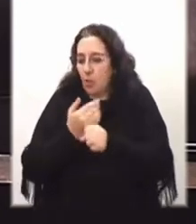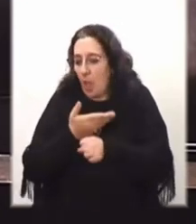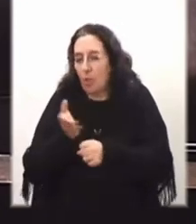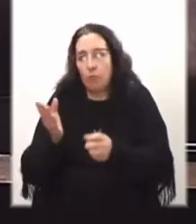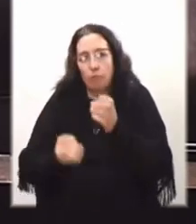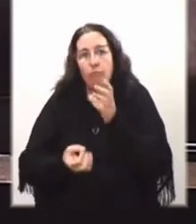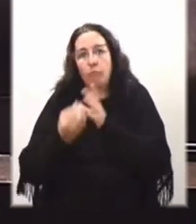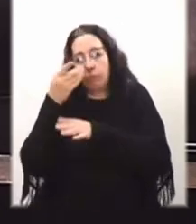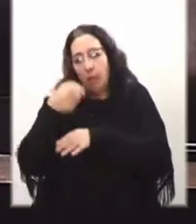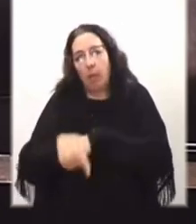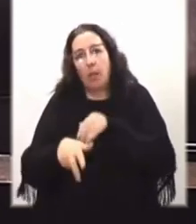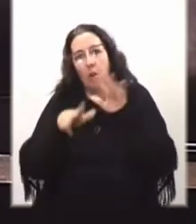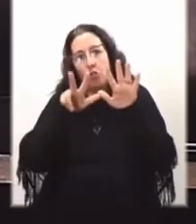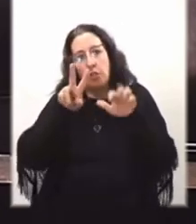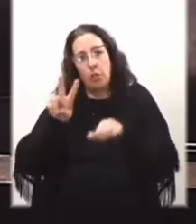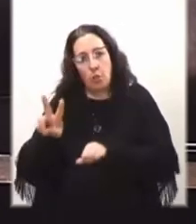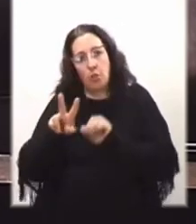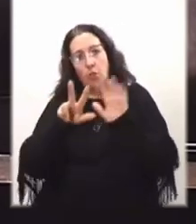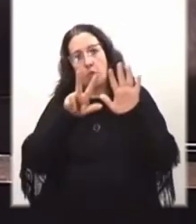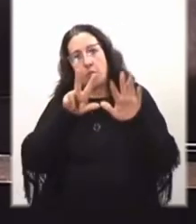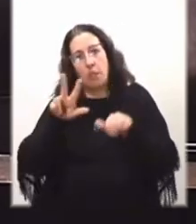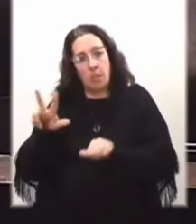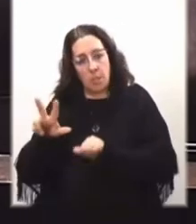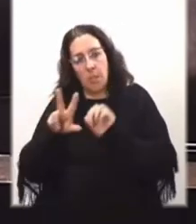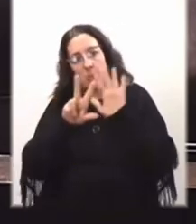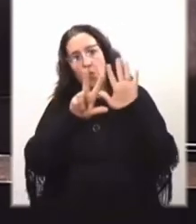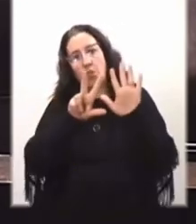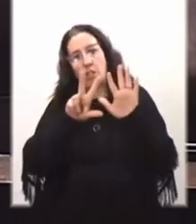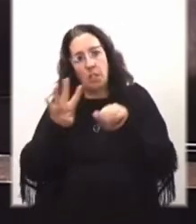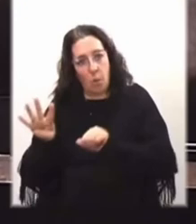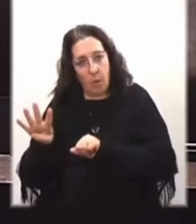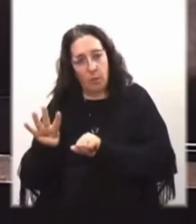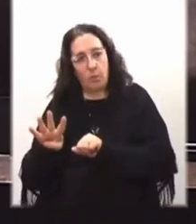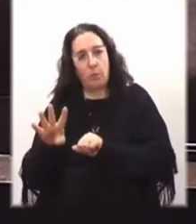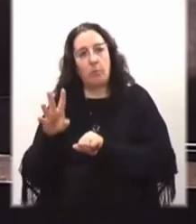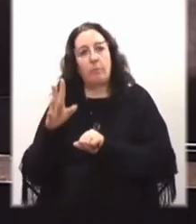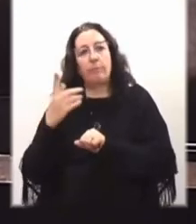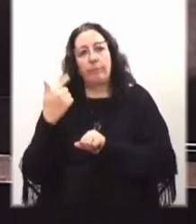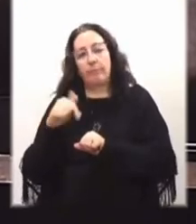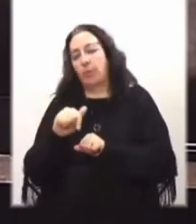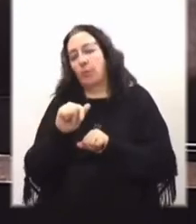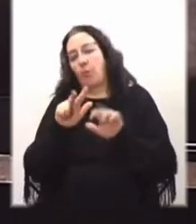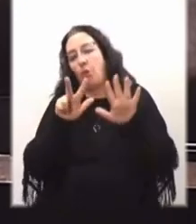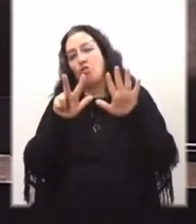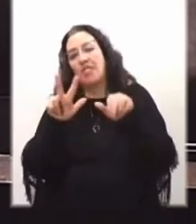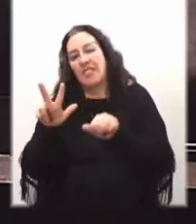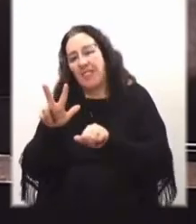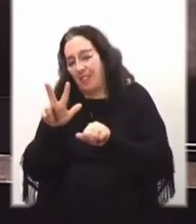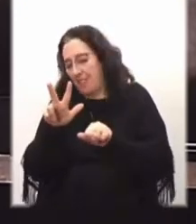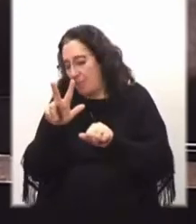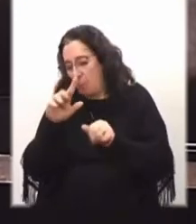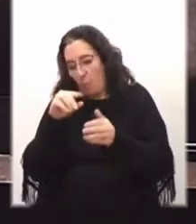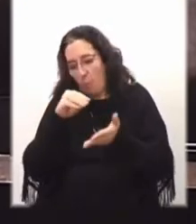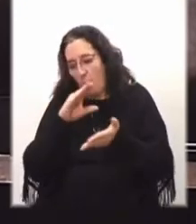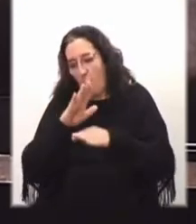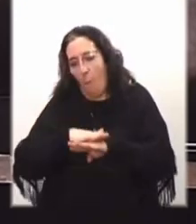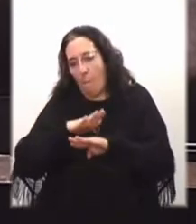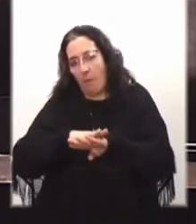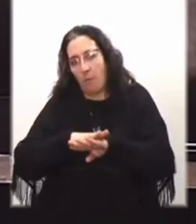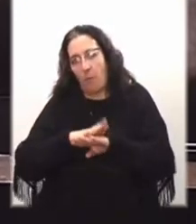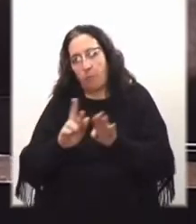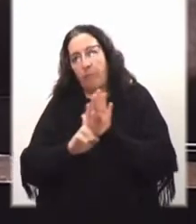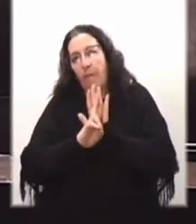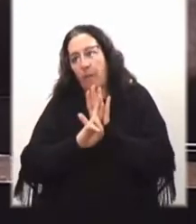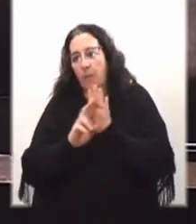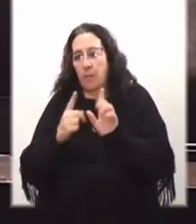surgen ahí en el 82, en el 83, en el 84, pero básicamente el 83 es como el punto de referencia para todos